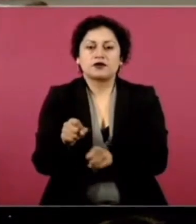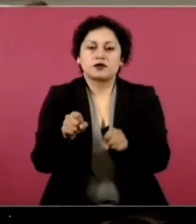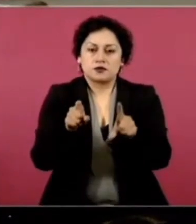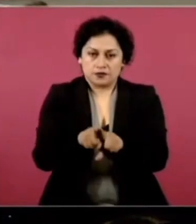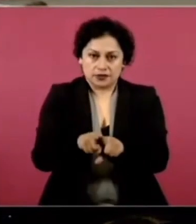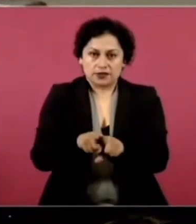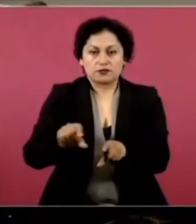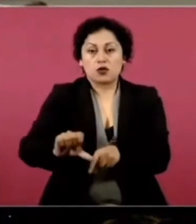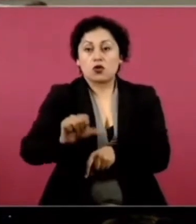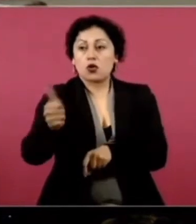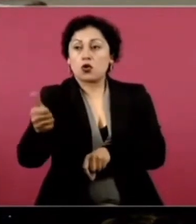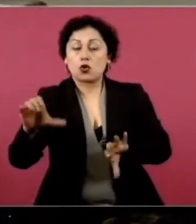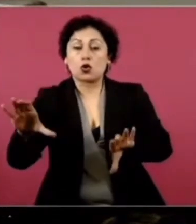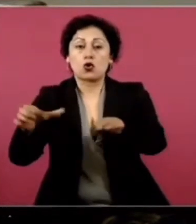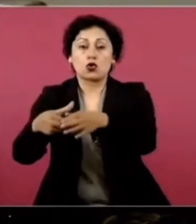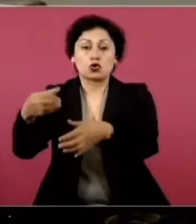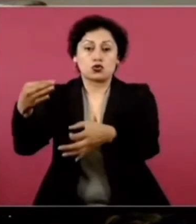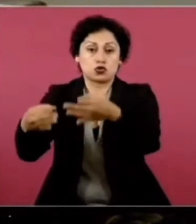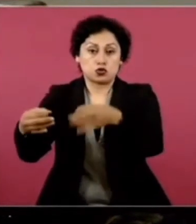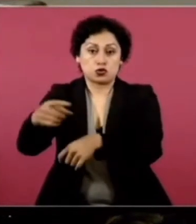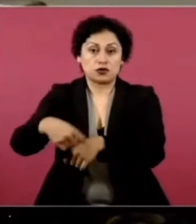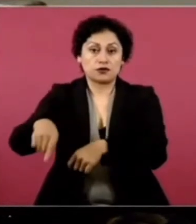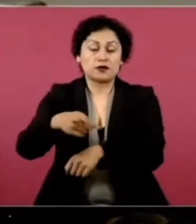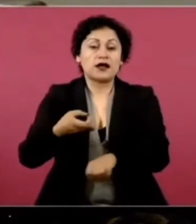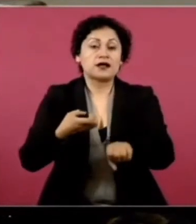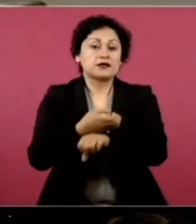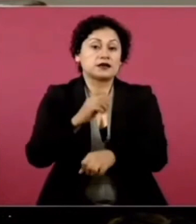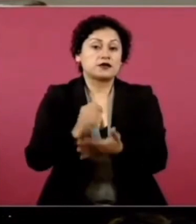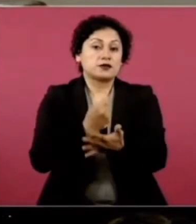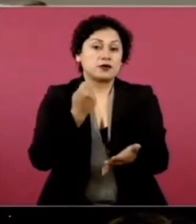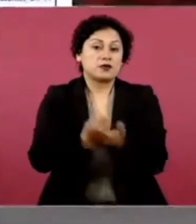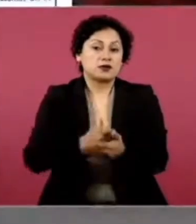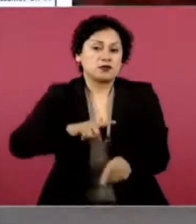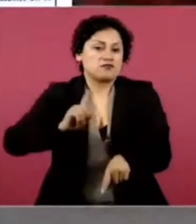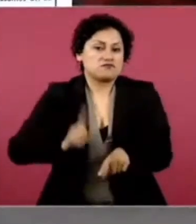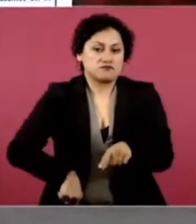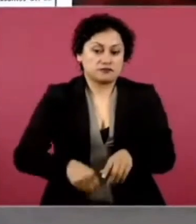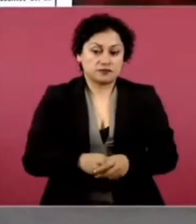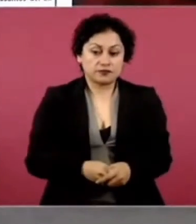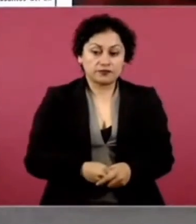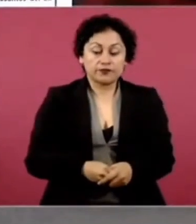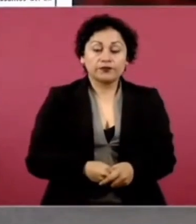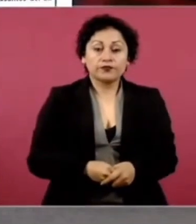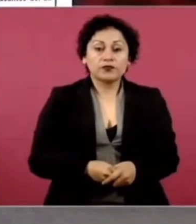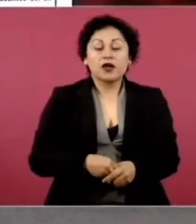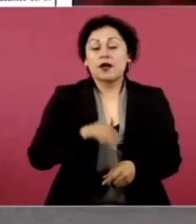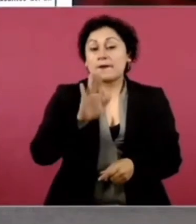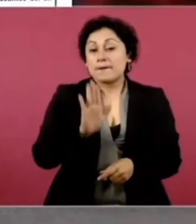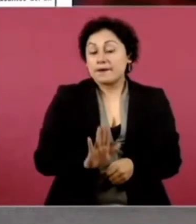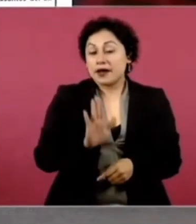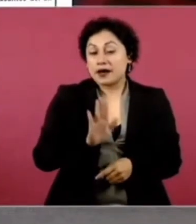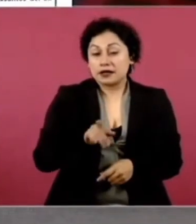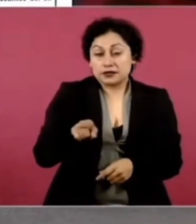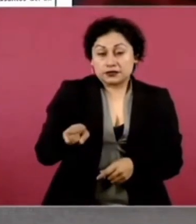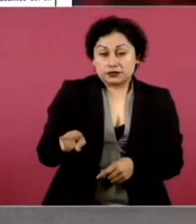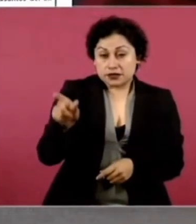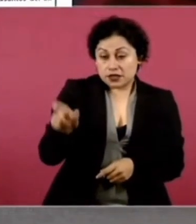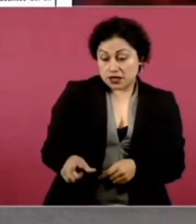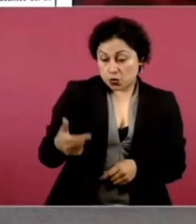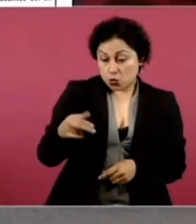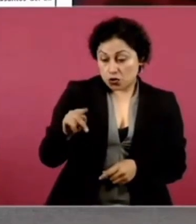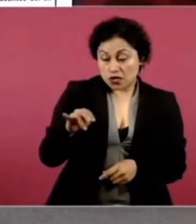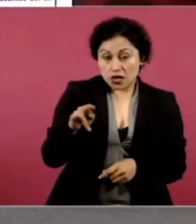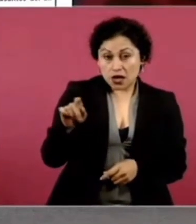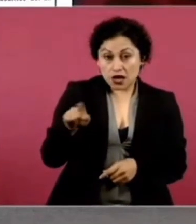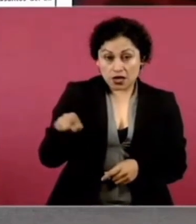por el primer tribunal colegiado del estado de Tamaulipas. Esto pareciera que el juez Gutiérrez